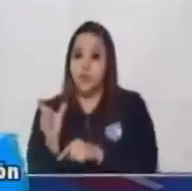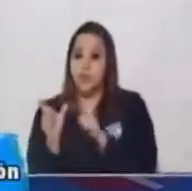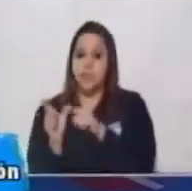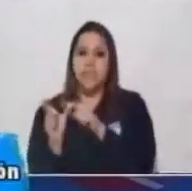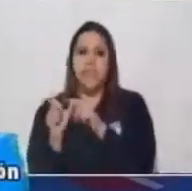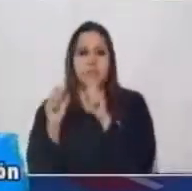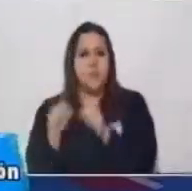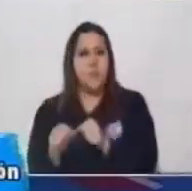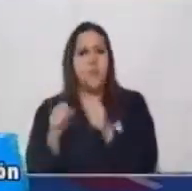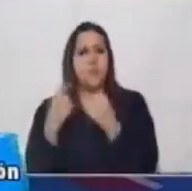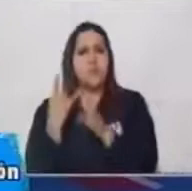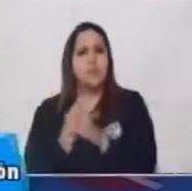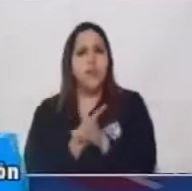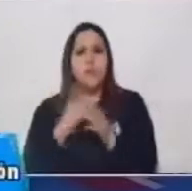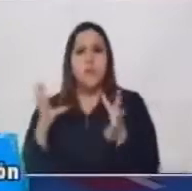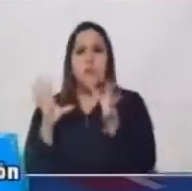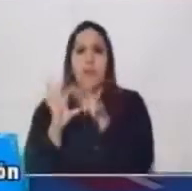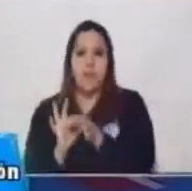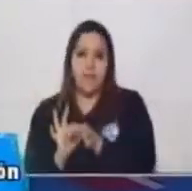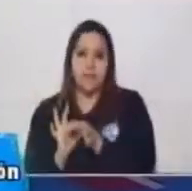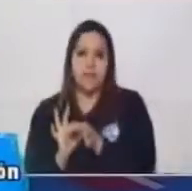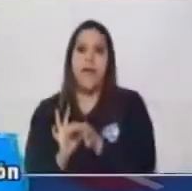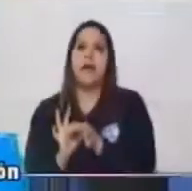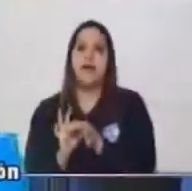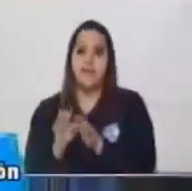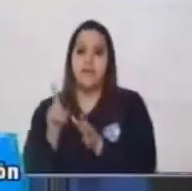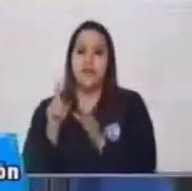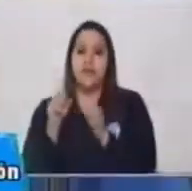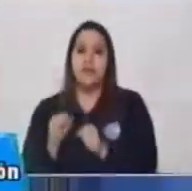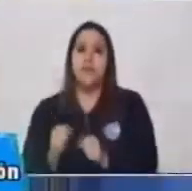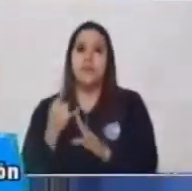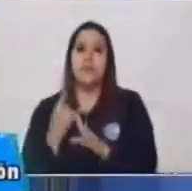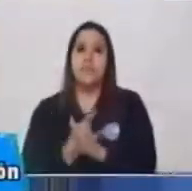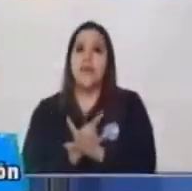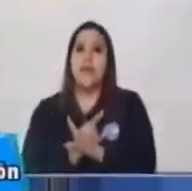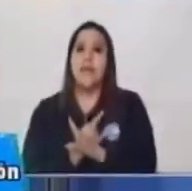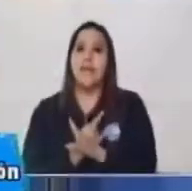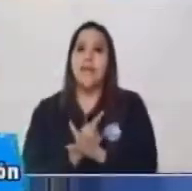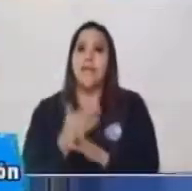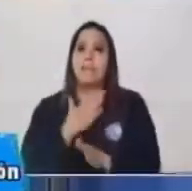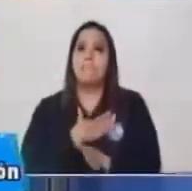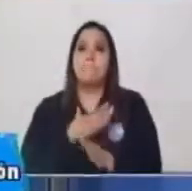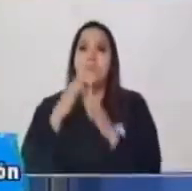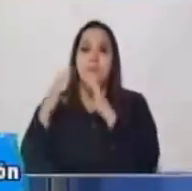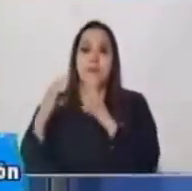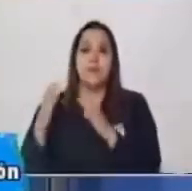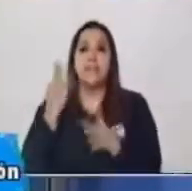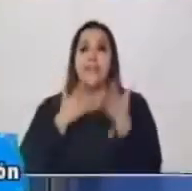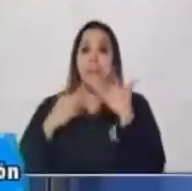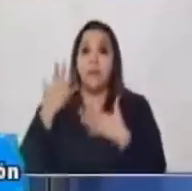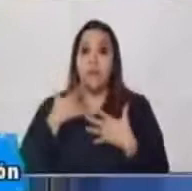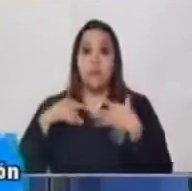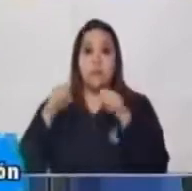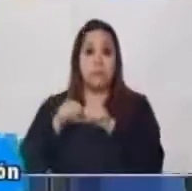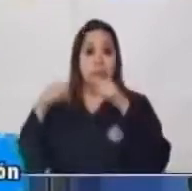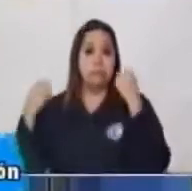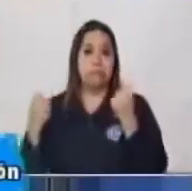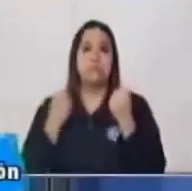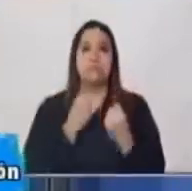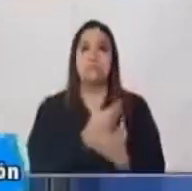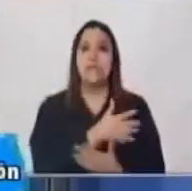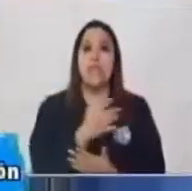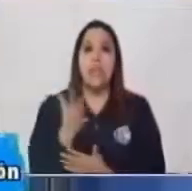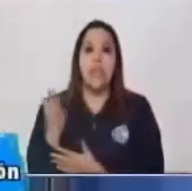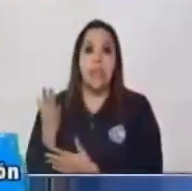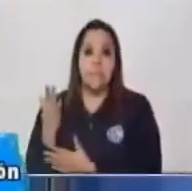podemos utilizar? Acá tenemos, mi pelota de colores se reventó en el parque. El sujeto va a ser